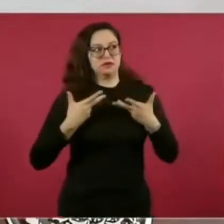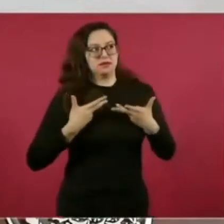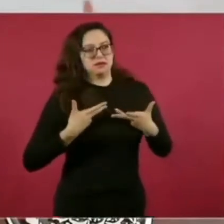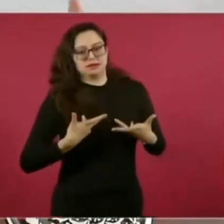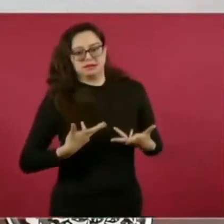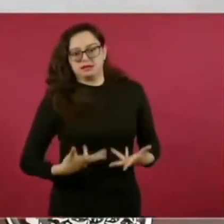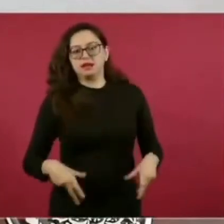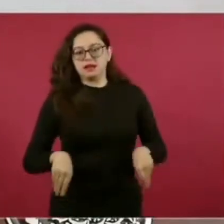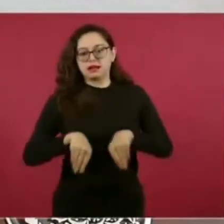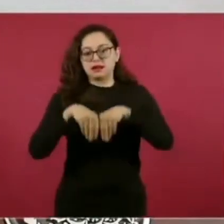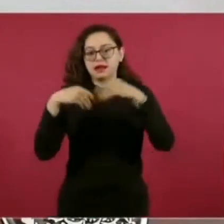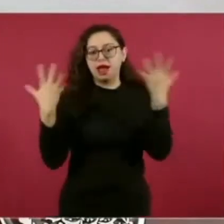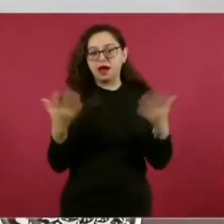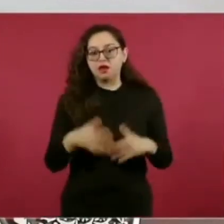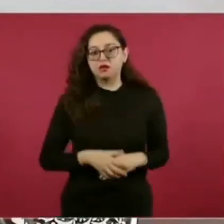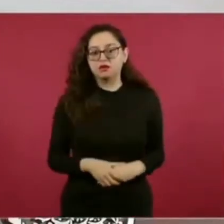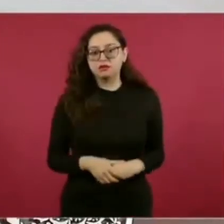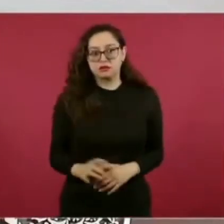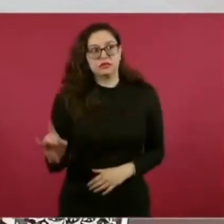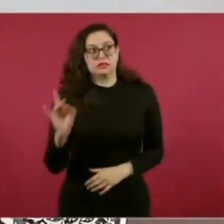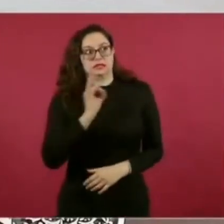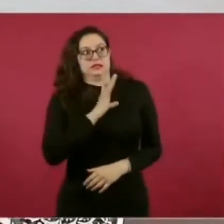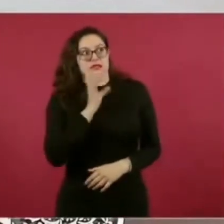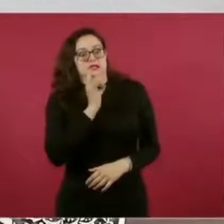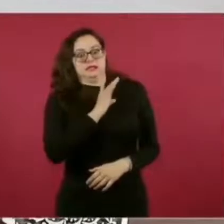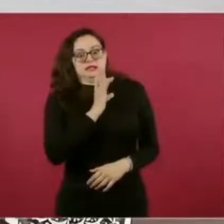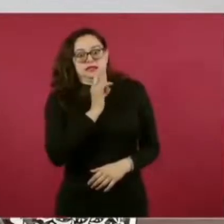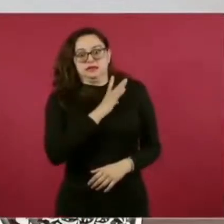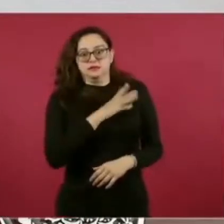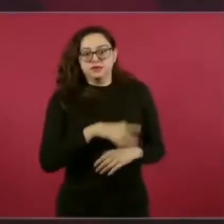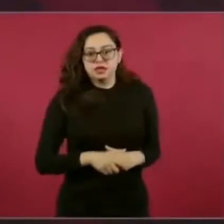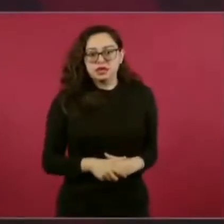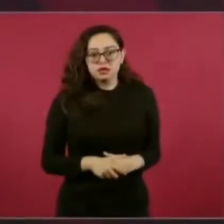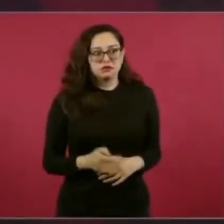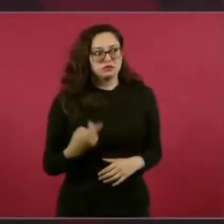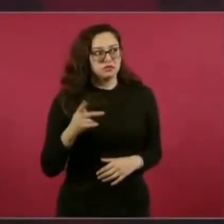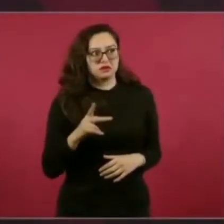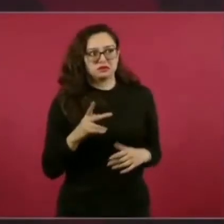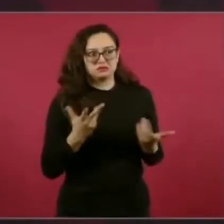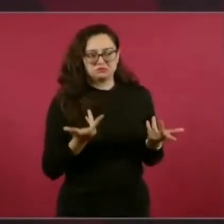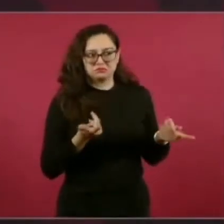porque atemorizan a la población. Yo aprovecho de nuevo